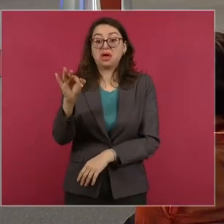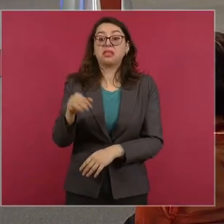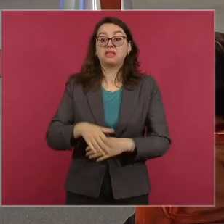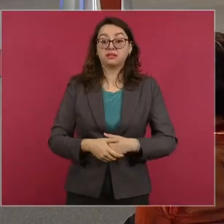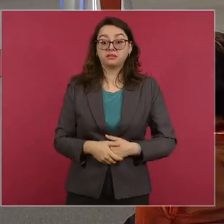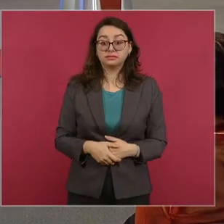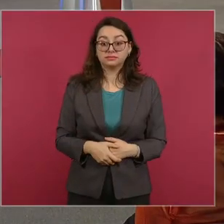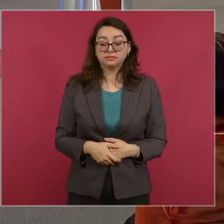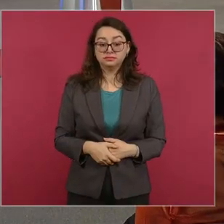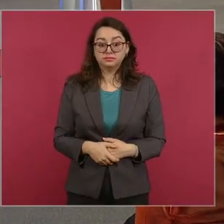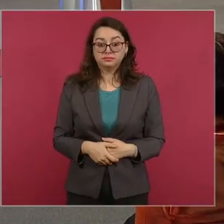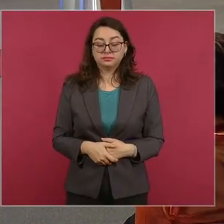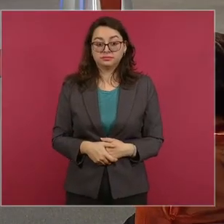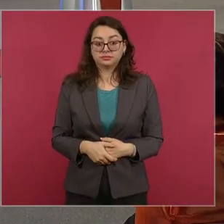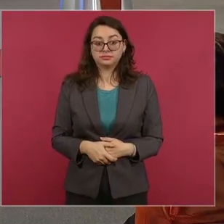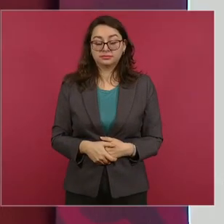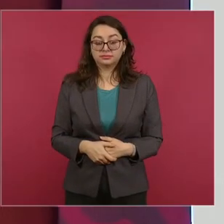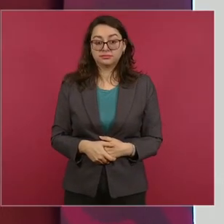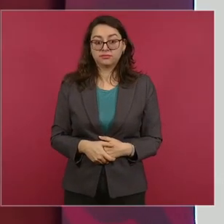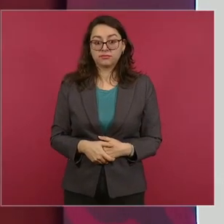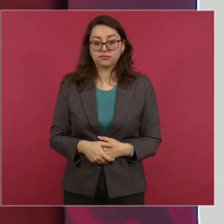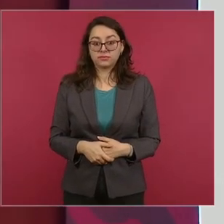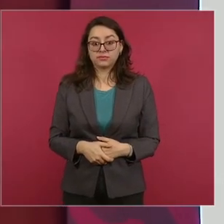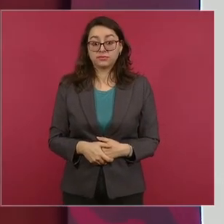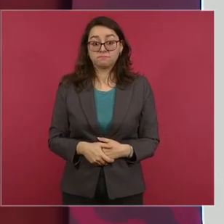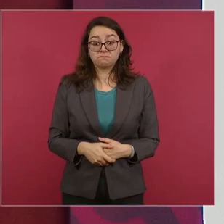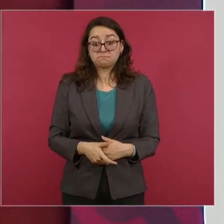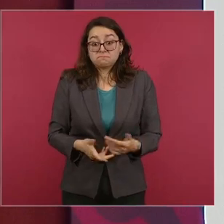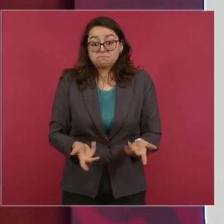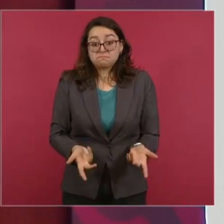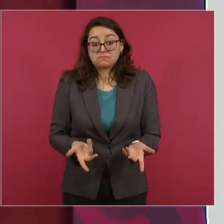ese Ciro no cambia